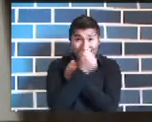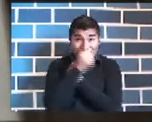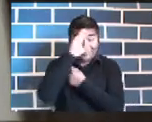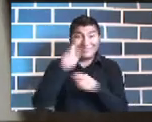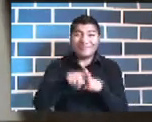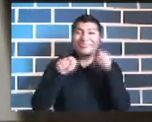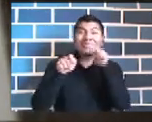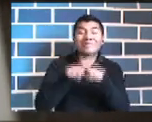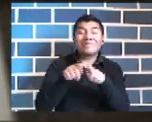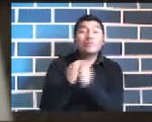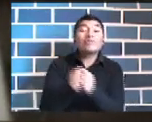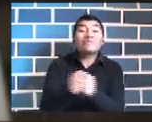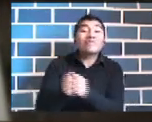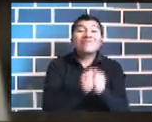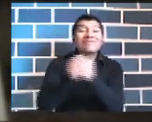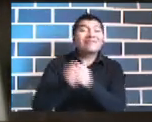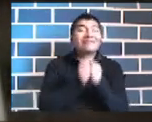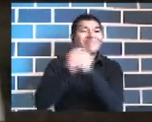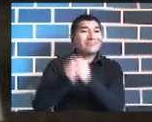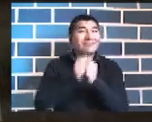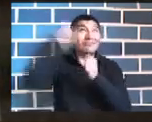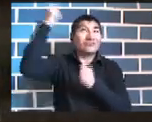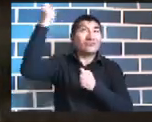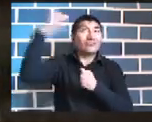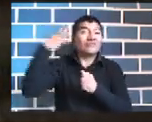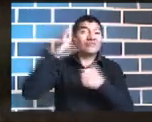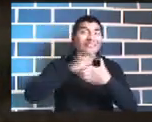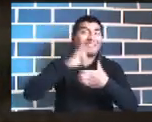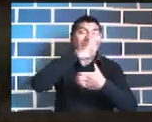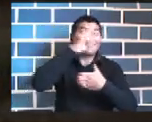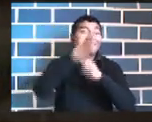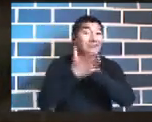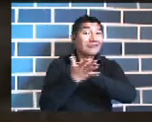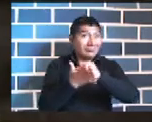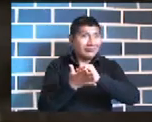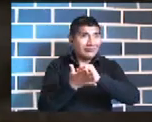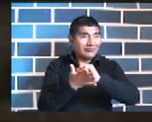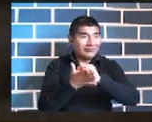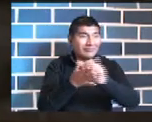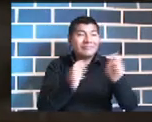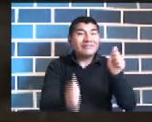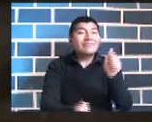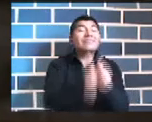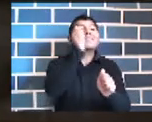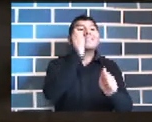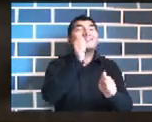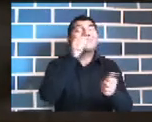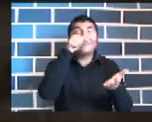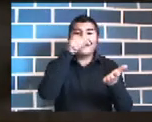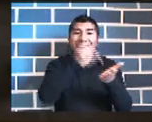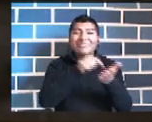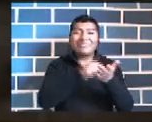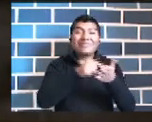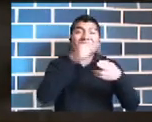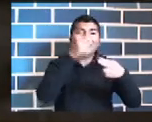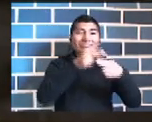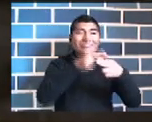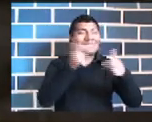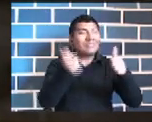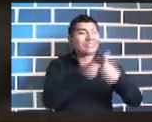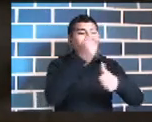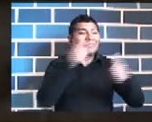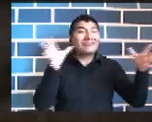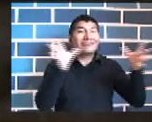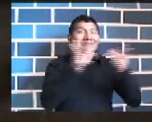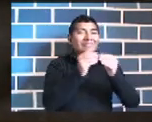hermanos, la unidad a la luz del Espíritu Santo vence en este llamado primer concilio